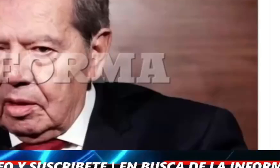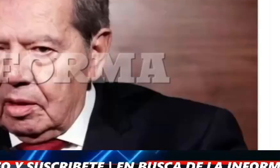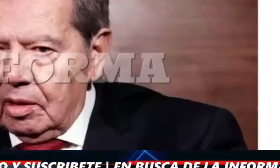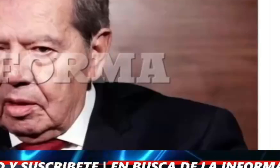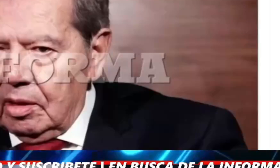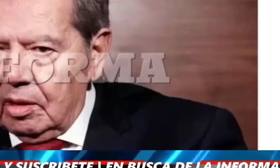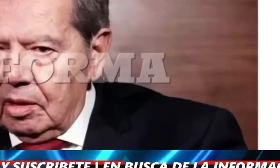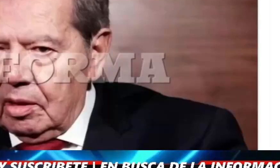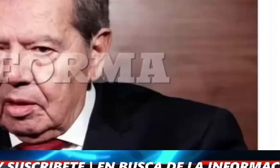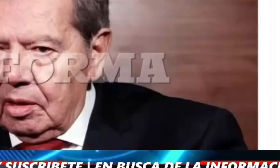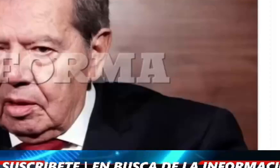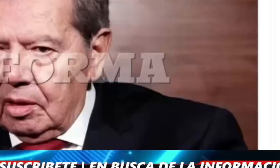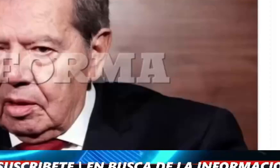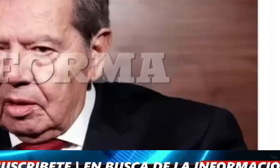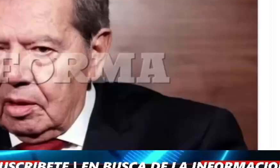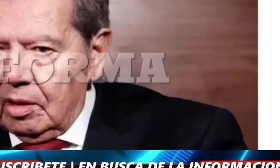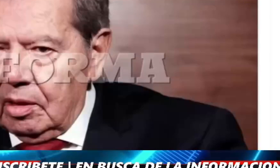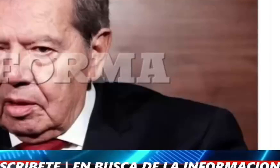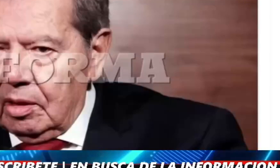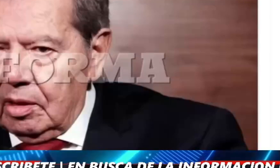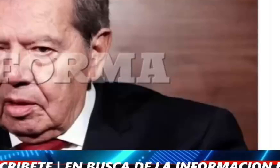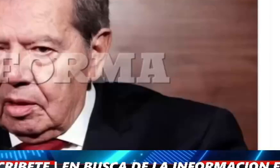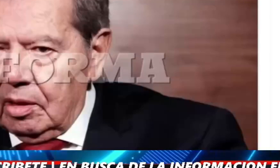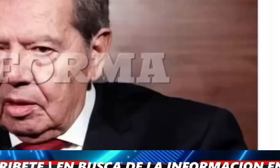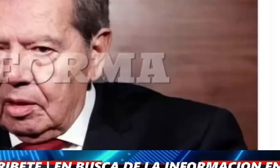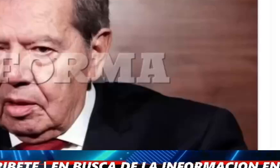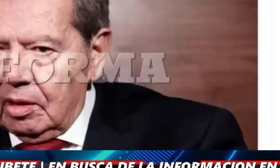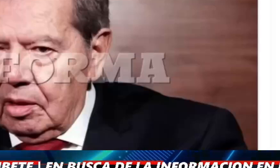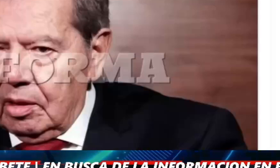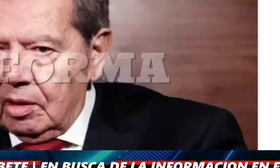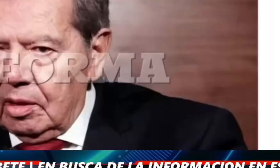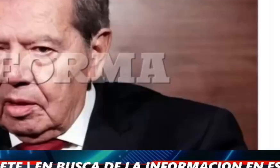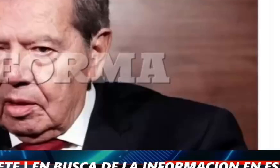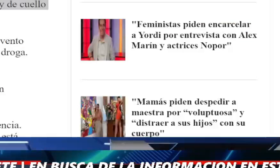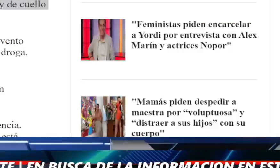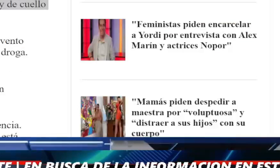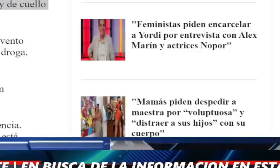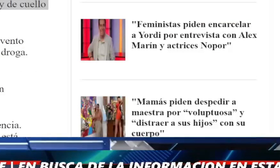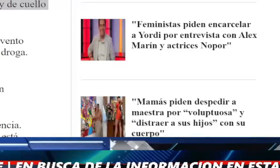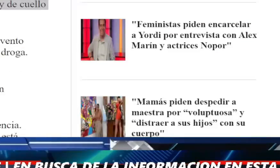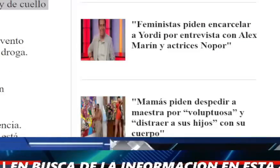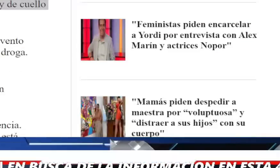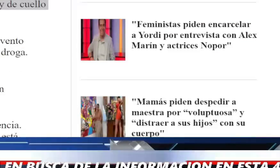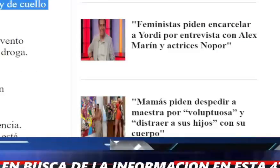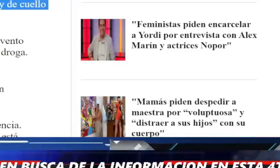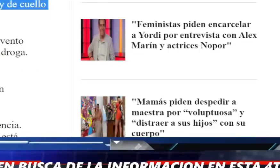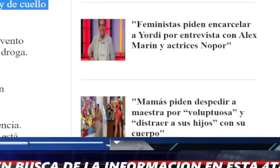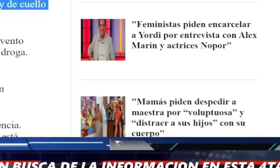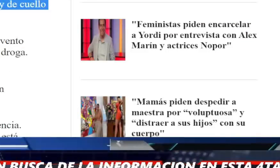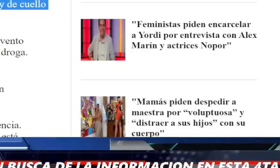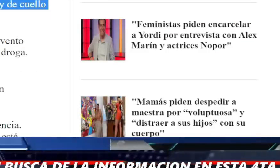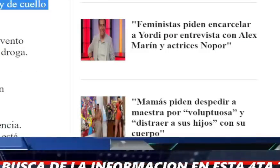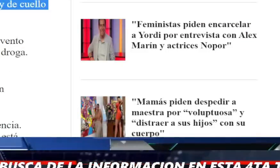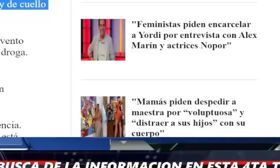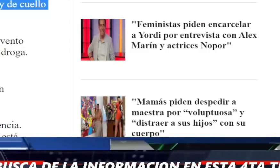Obrador, asegurando que el presidente tiene una asociación con delincuentes. Esto fue lo que contestó el presidente